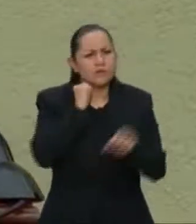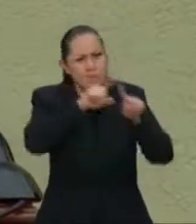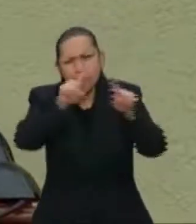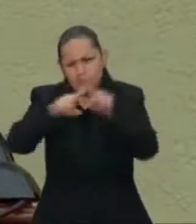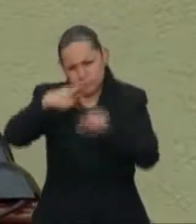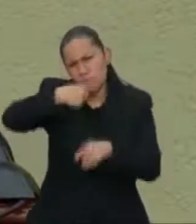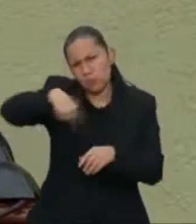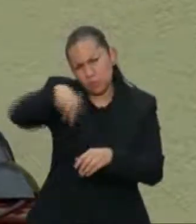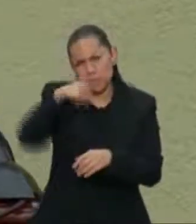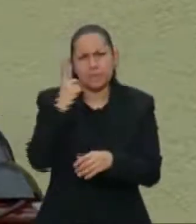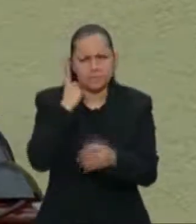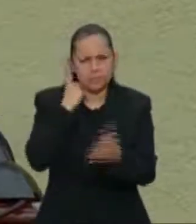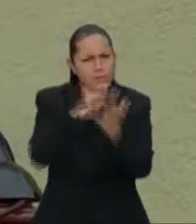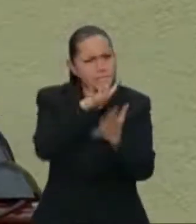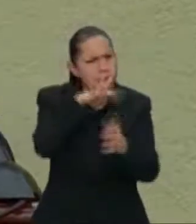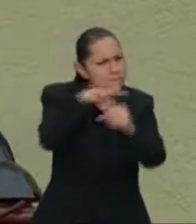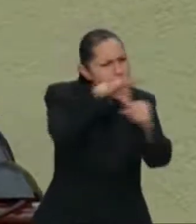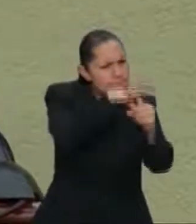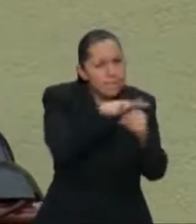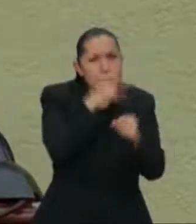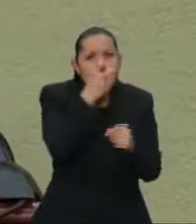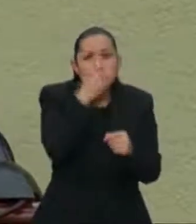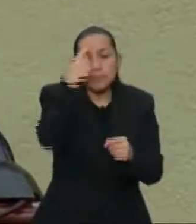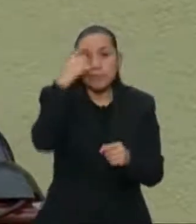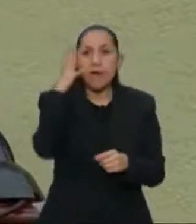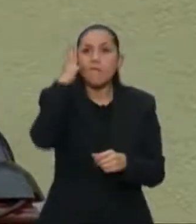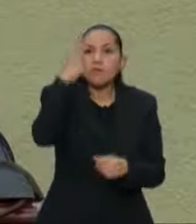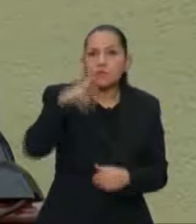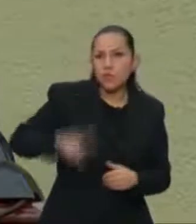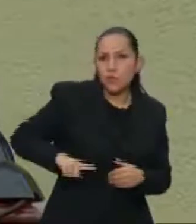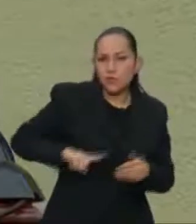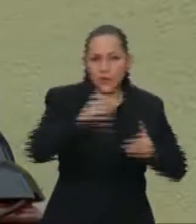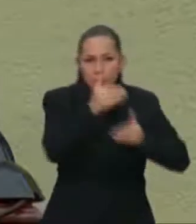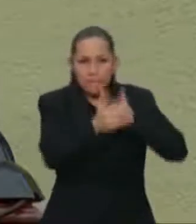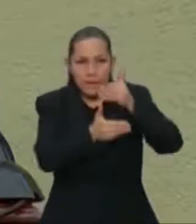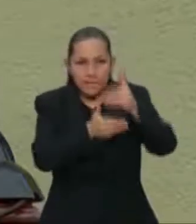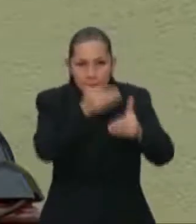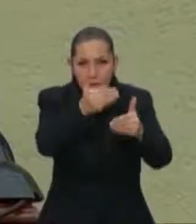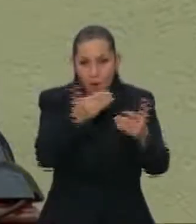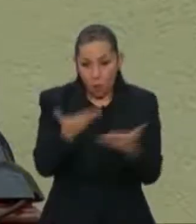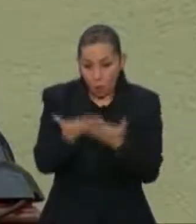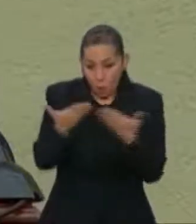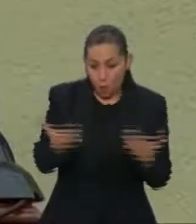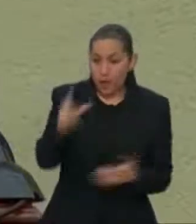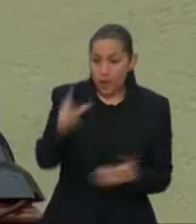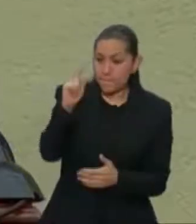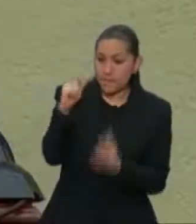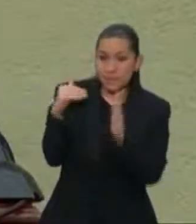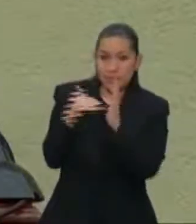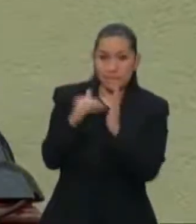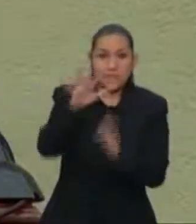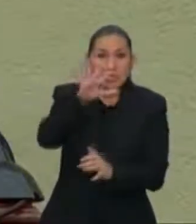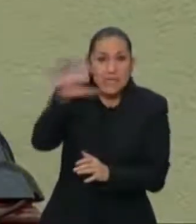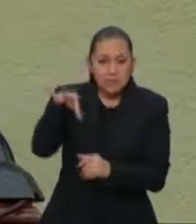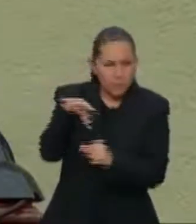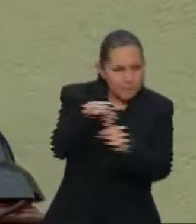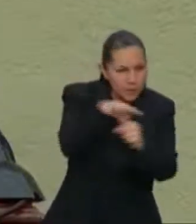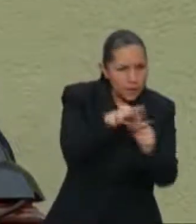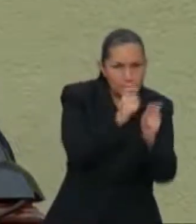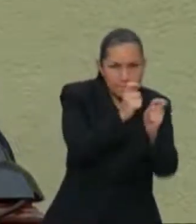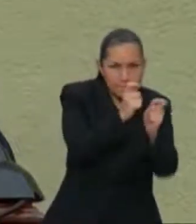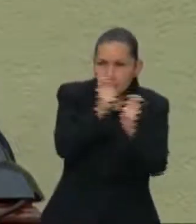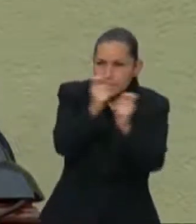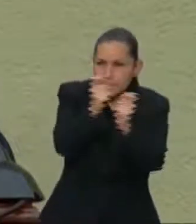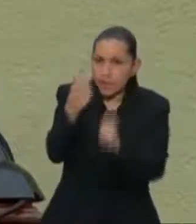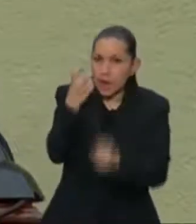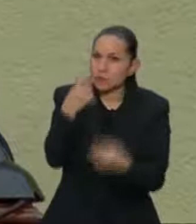la república esta será una jornada electoral histórica por los casi 20 mil 500 cargos que están en juego en las urnas por las